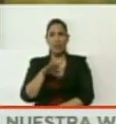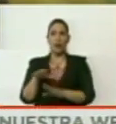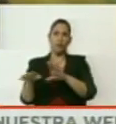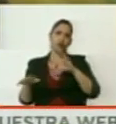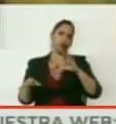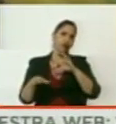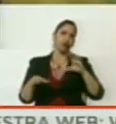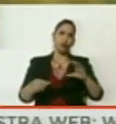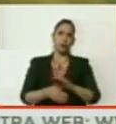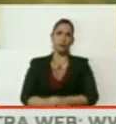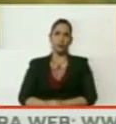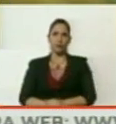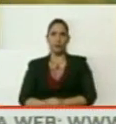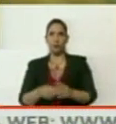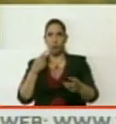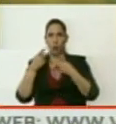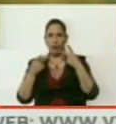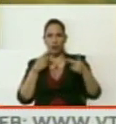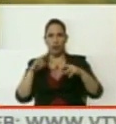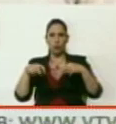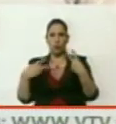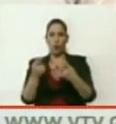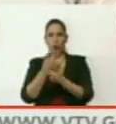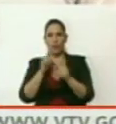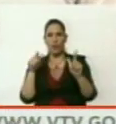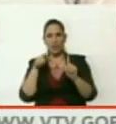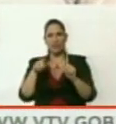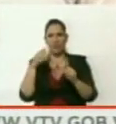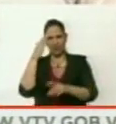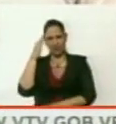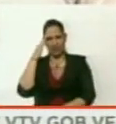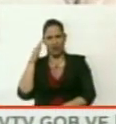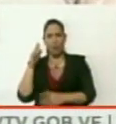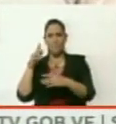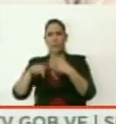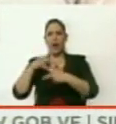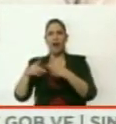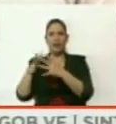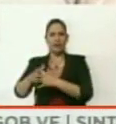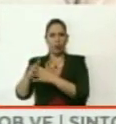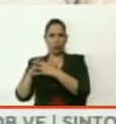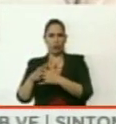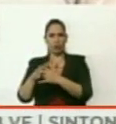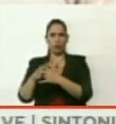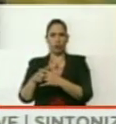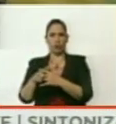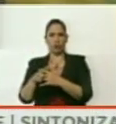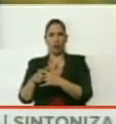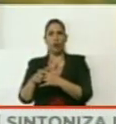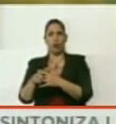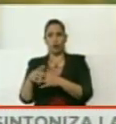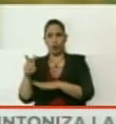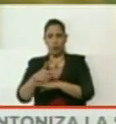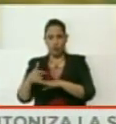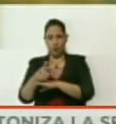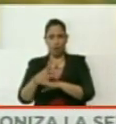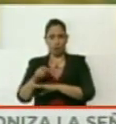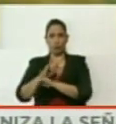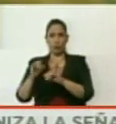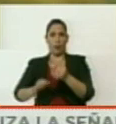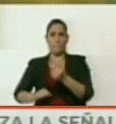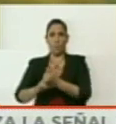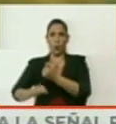neoliberales. ¿Y saben qué dicen ellos? Que el plan es de Estados Unidos, que los aliados los van a